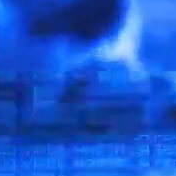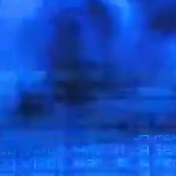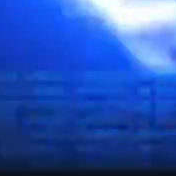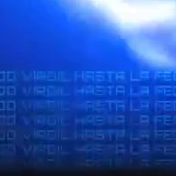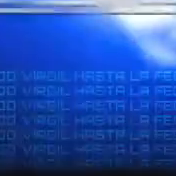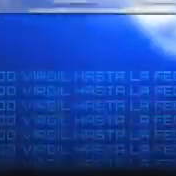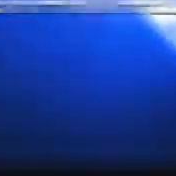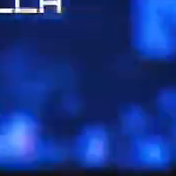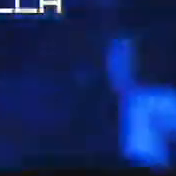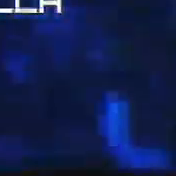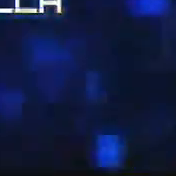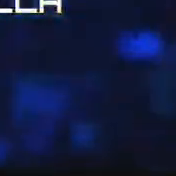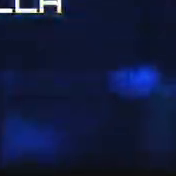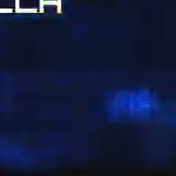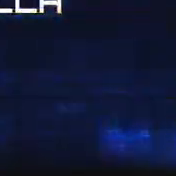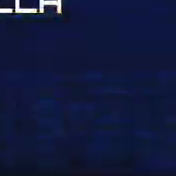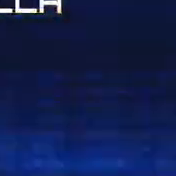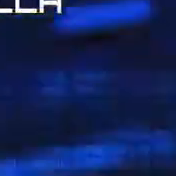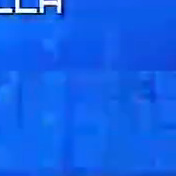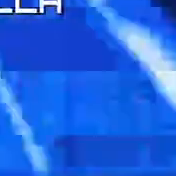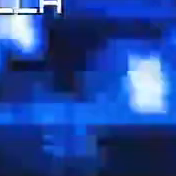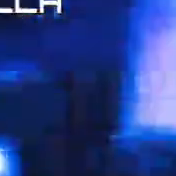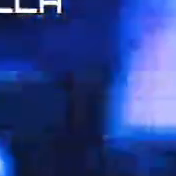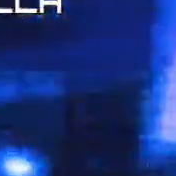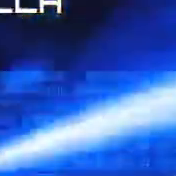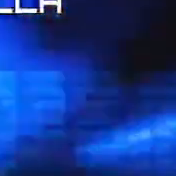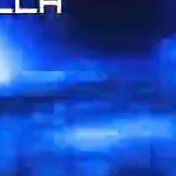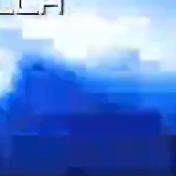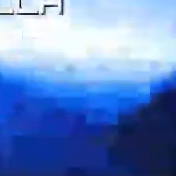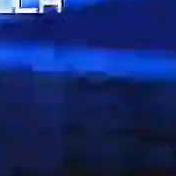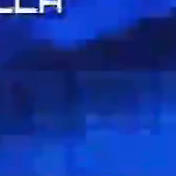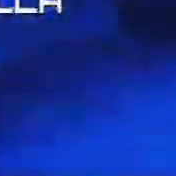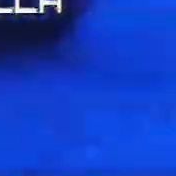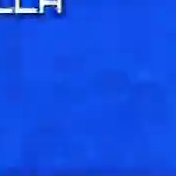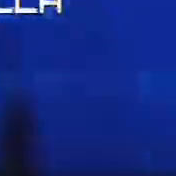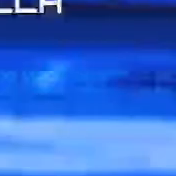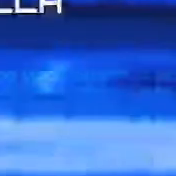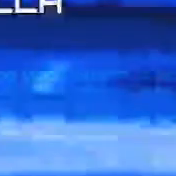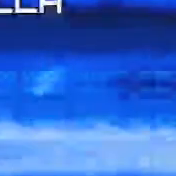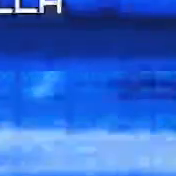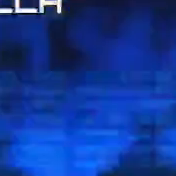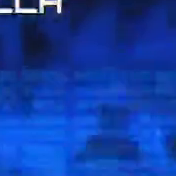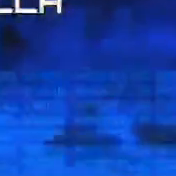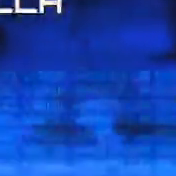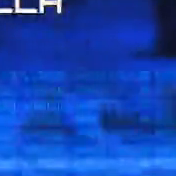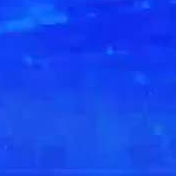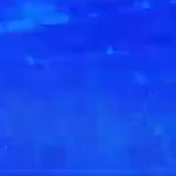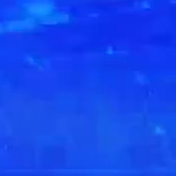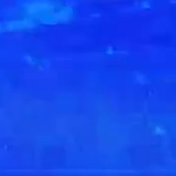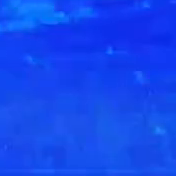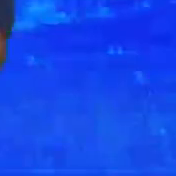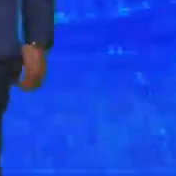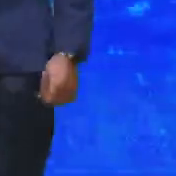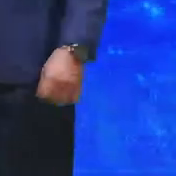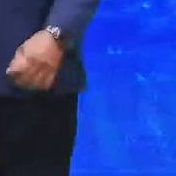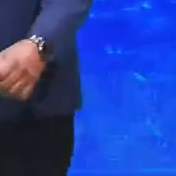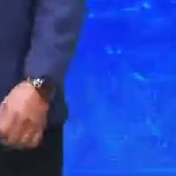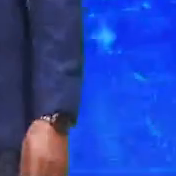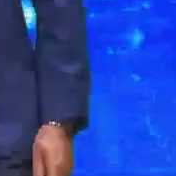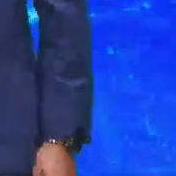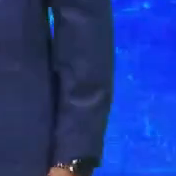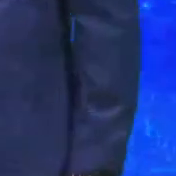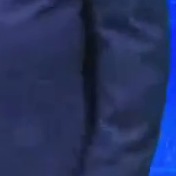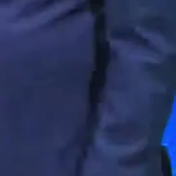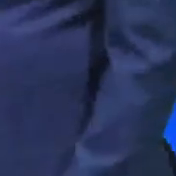Desde el terreno de juego, los grandes momentos llegan a la pantalla de Canal 4RD, el team de cronistas deportivos